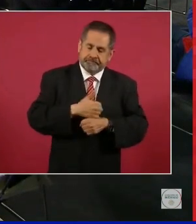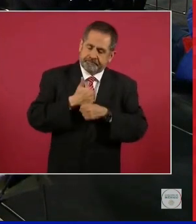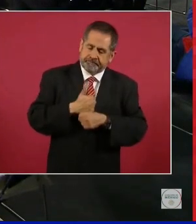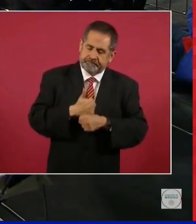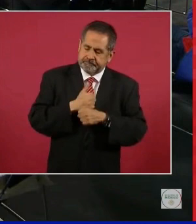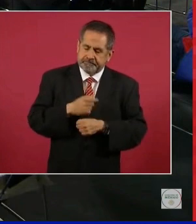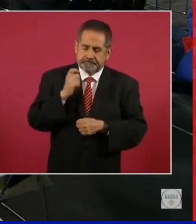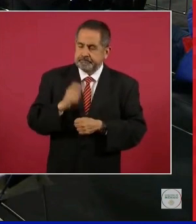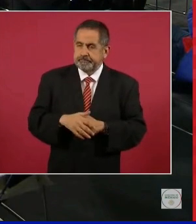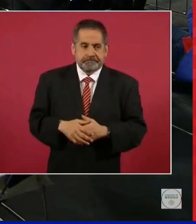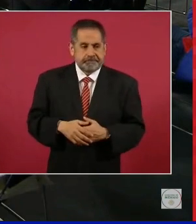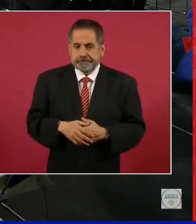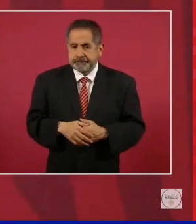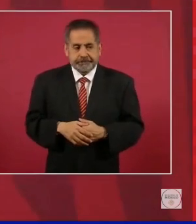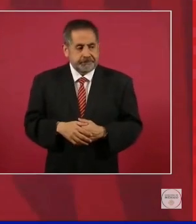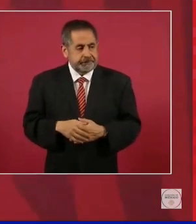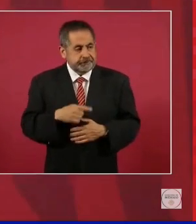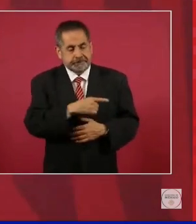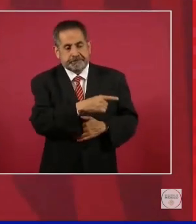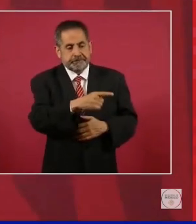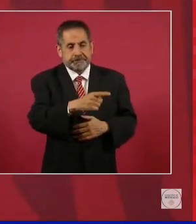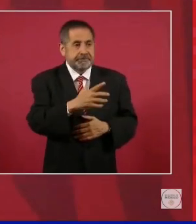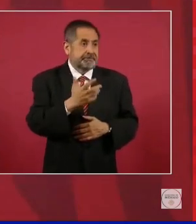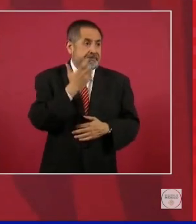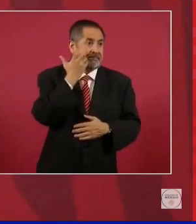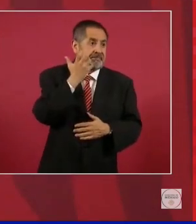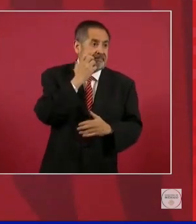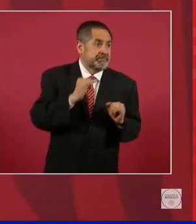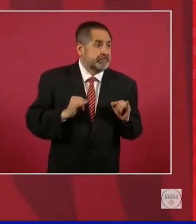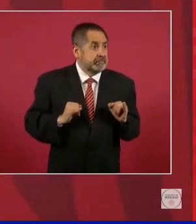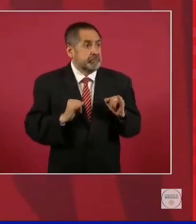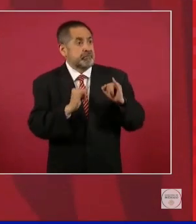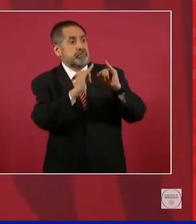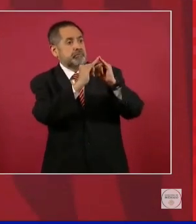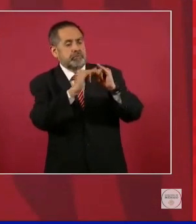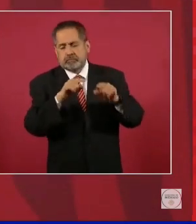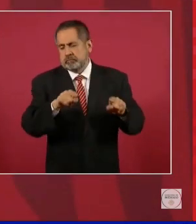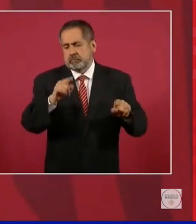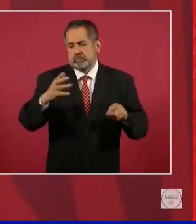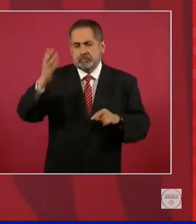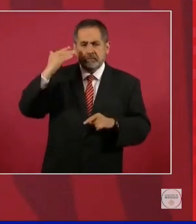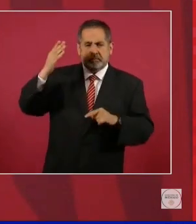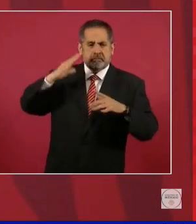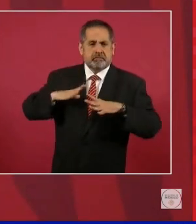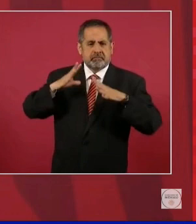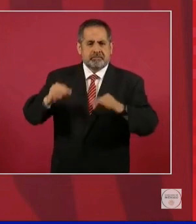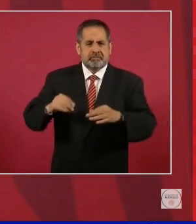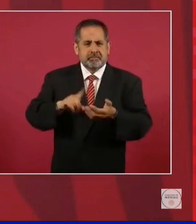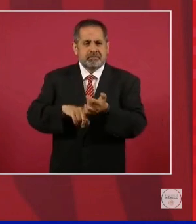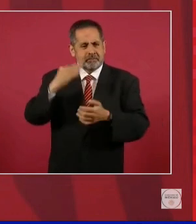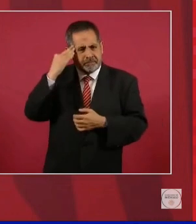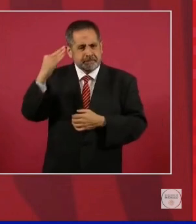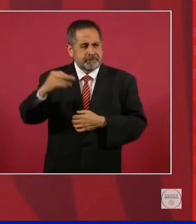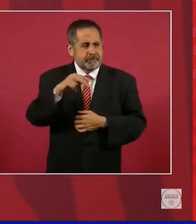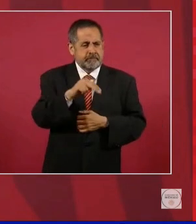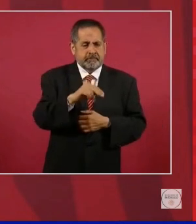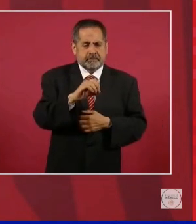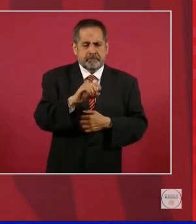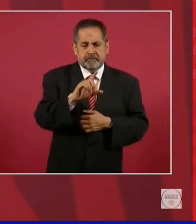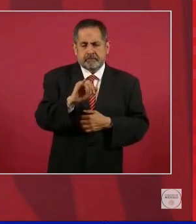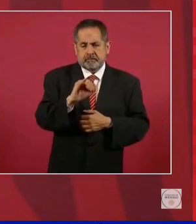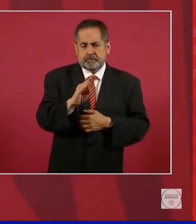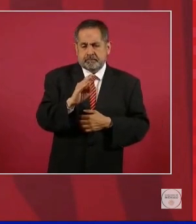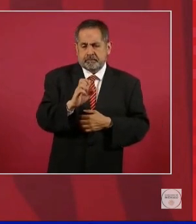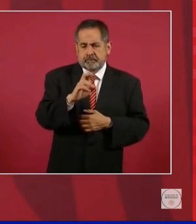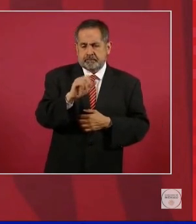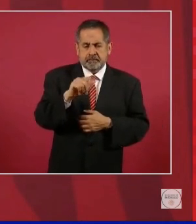de estos aparatos que se crearon durante el periodo neoliberal, todo